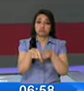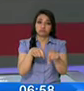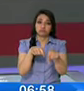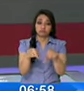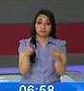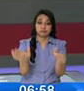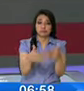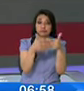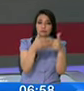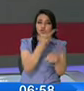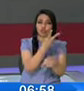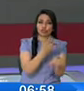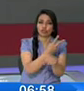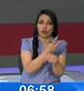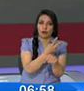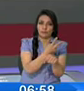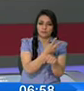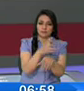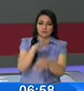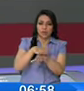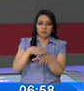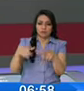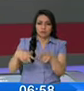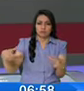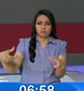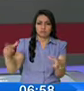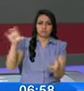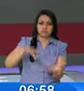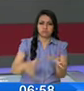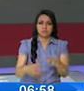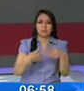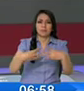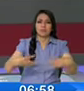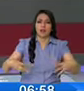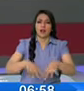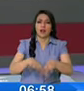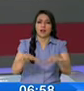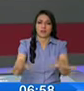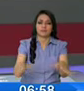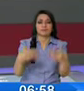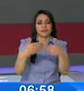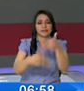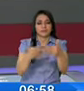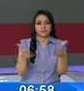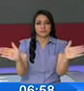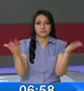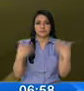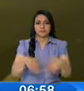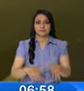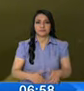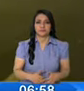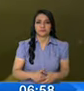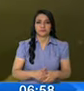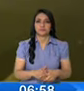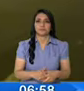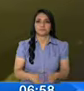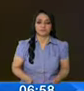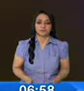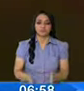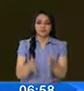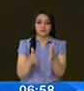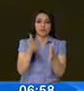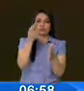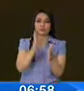luego de 2 horas debido a que el material que transportaba la volqueta quedó desparramado en la vía. En la Panamericana Sur